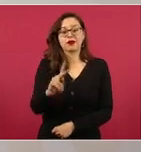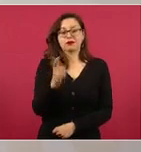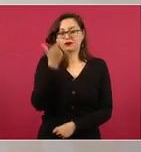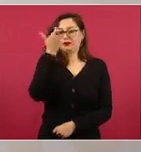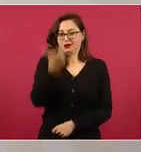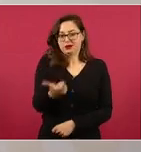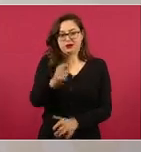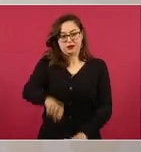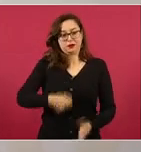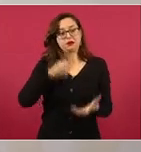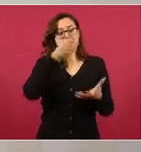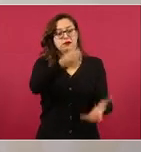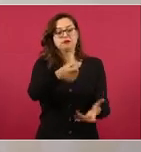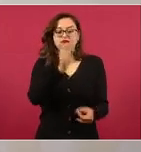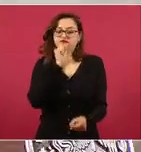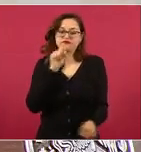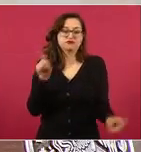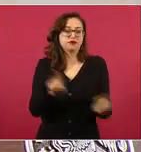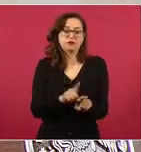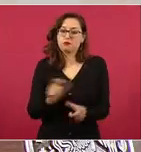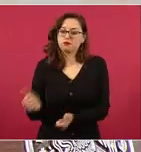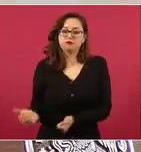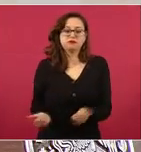Entonces, ya no queremos eso.